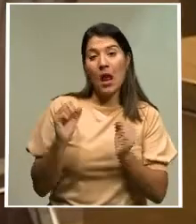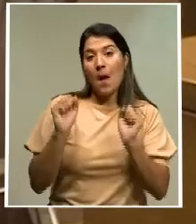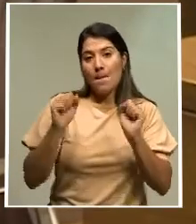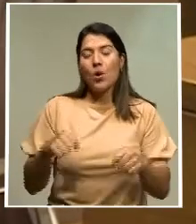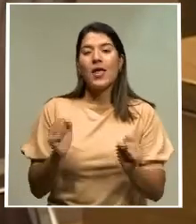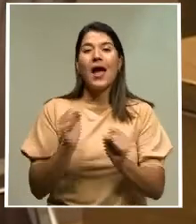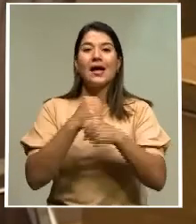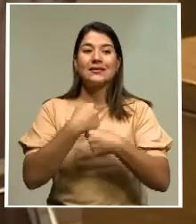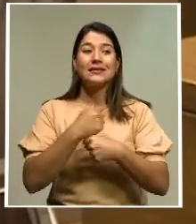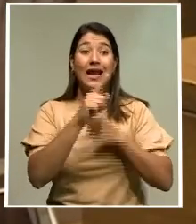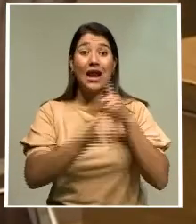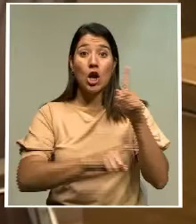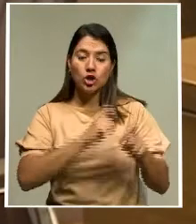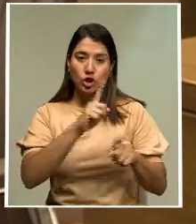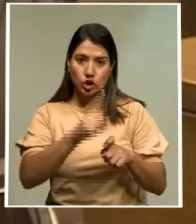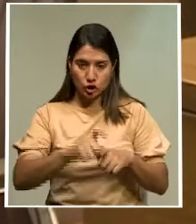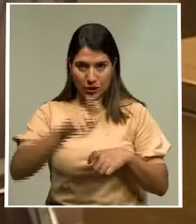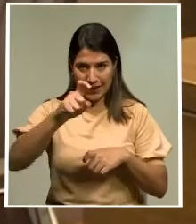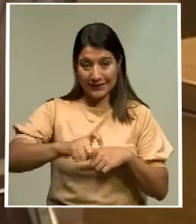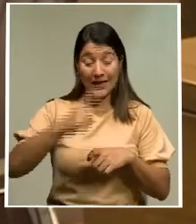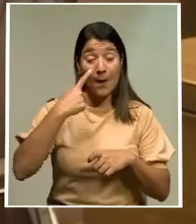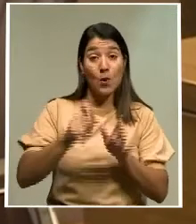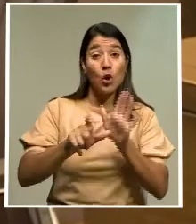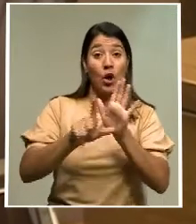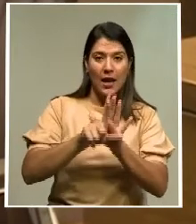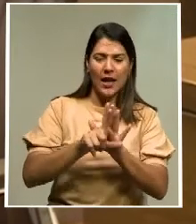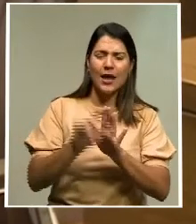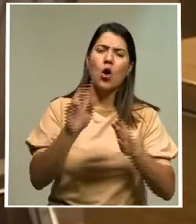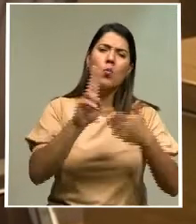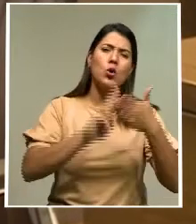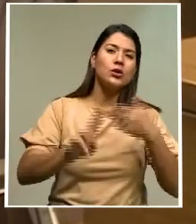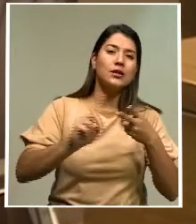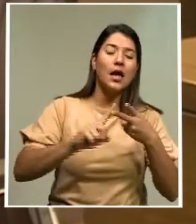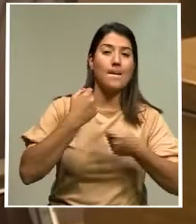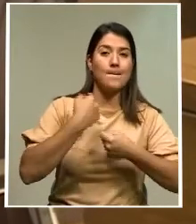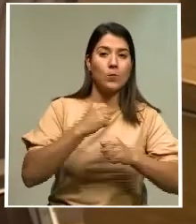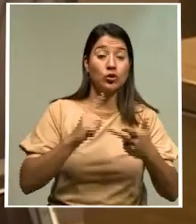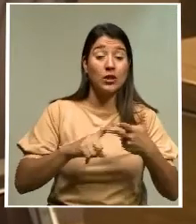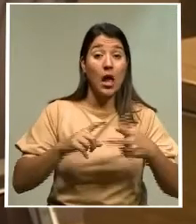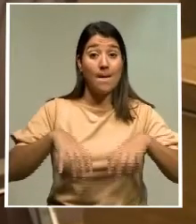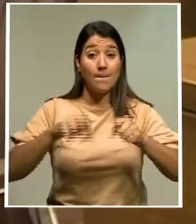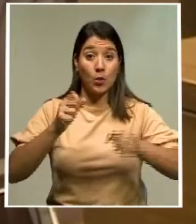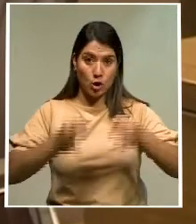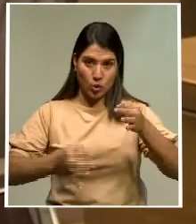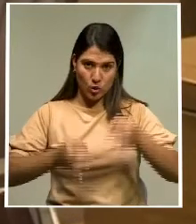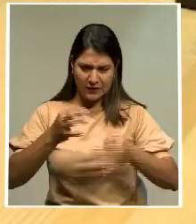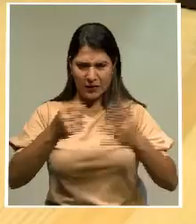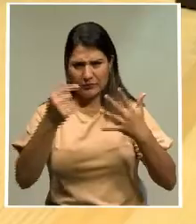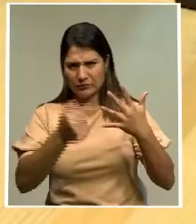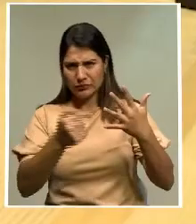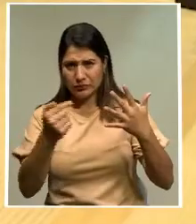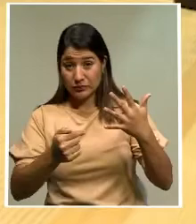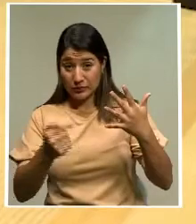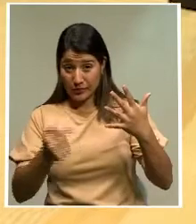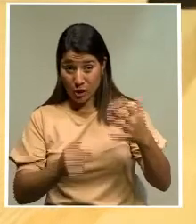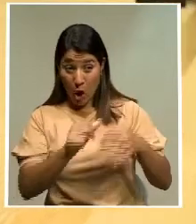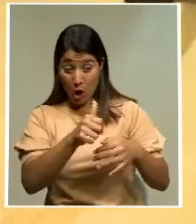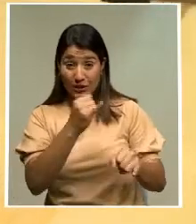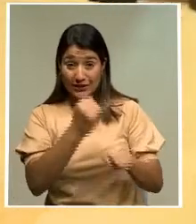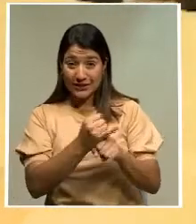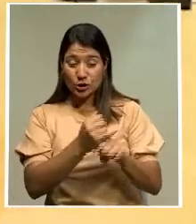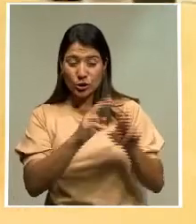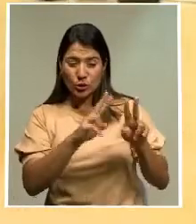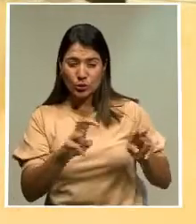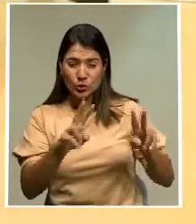hacer las consultas pertinentes por ley, tanto universidades, municipalidades, Poder Judicial, entre otras, durante esta